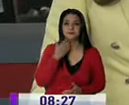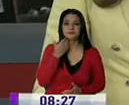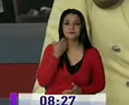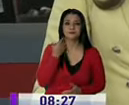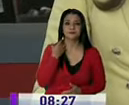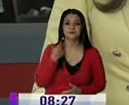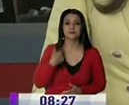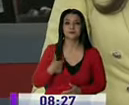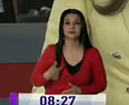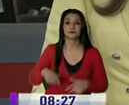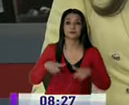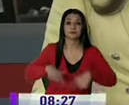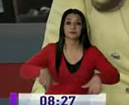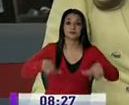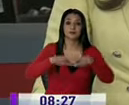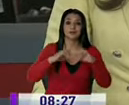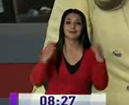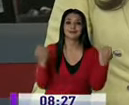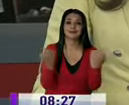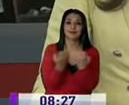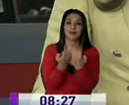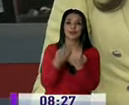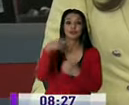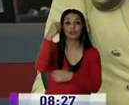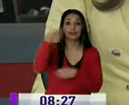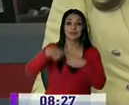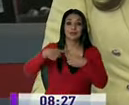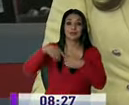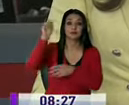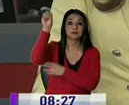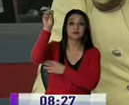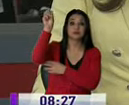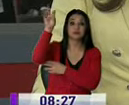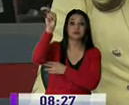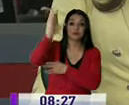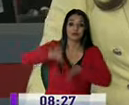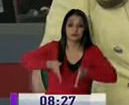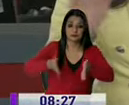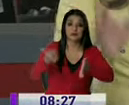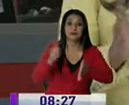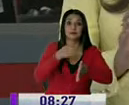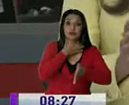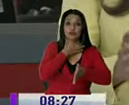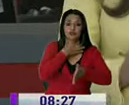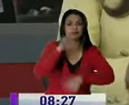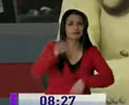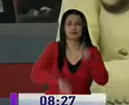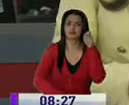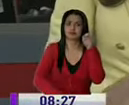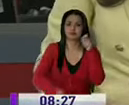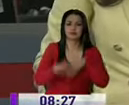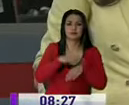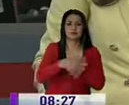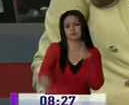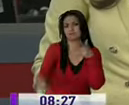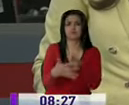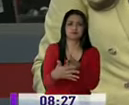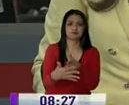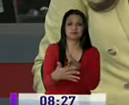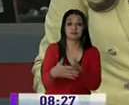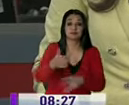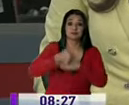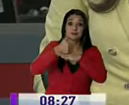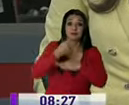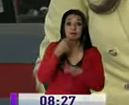Ahora les contamos que en el sector del Estadio El Norte de Quito, el daño de un semáforo ubicado en la avenida 10 de agosto provoca accidentes. La comunidad denuncia que